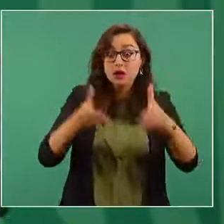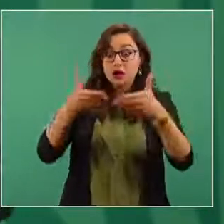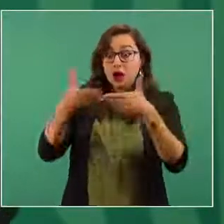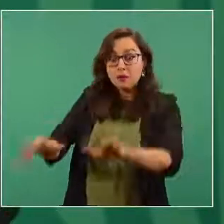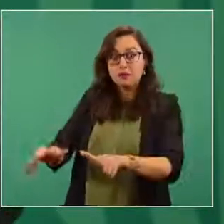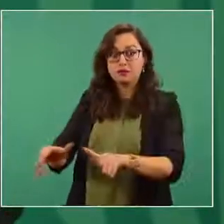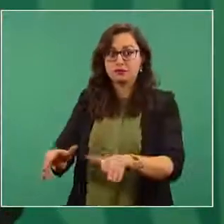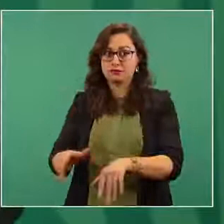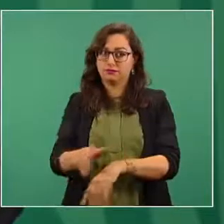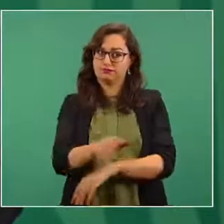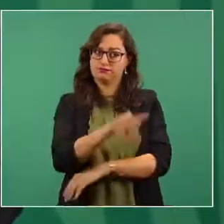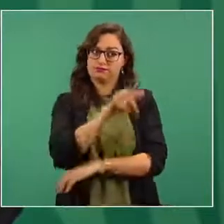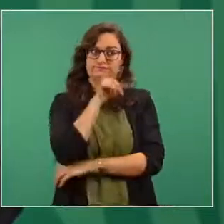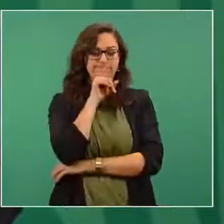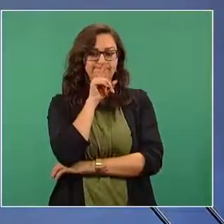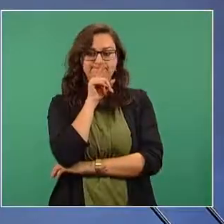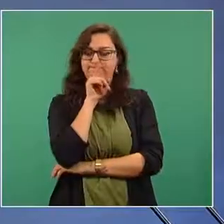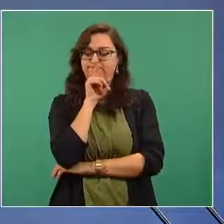si no tenemos